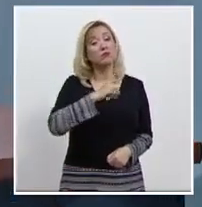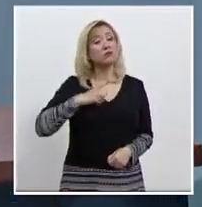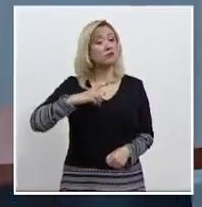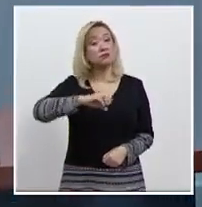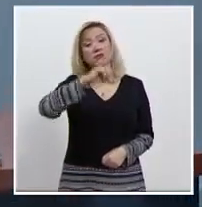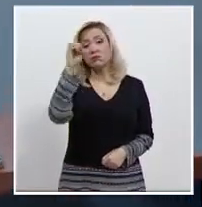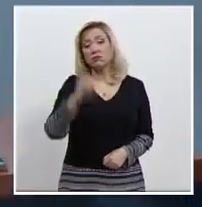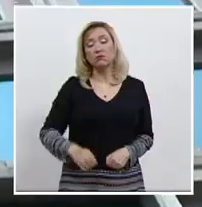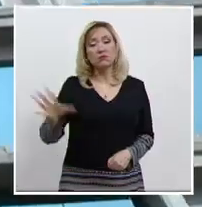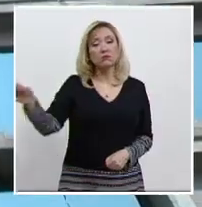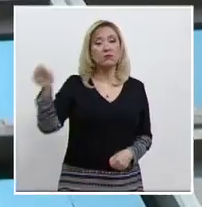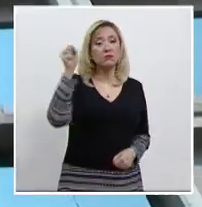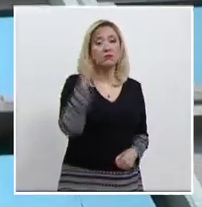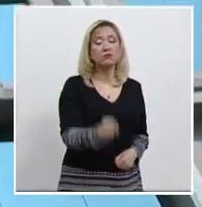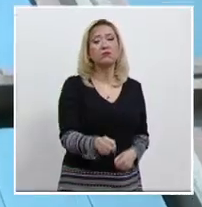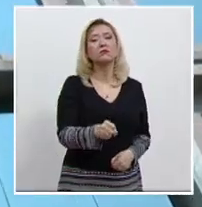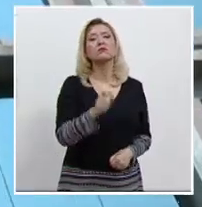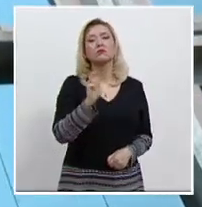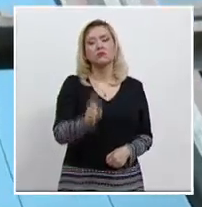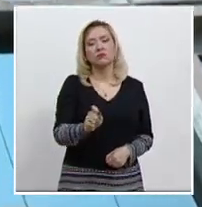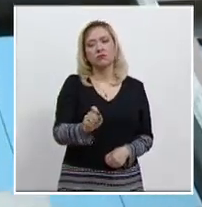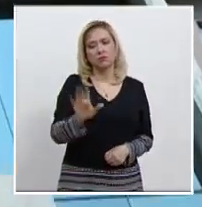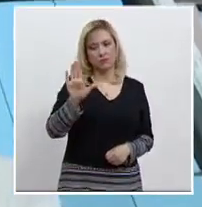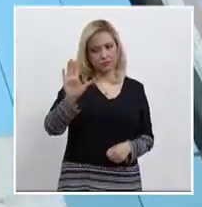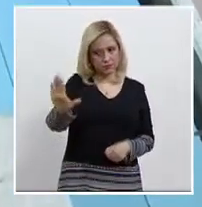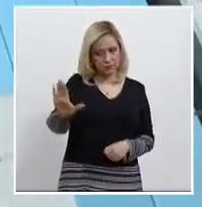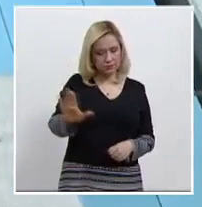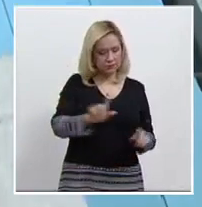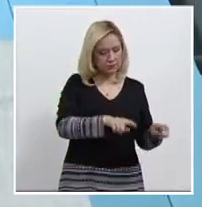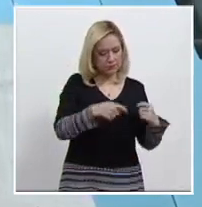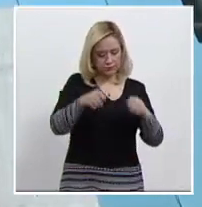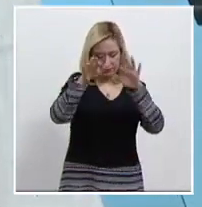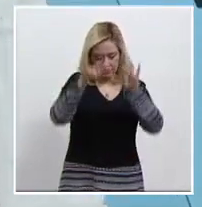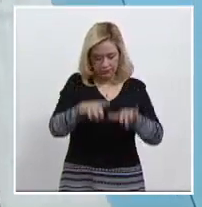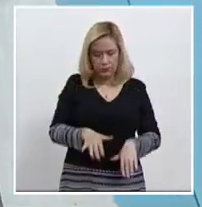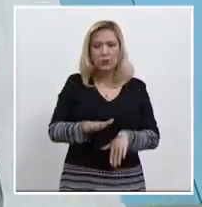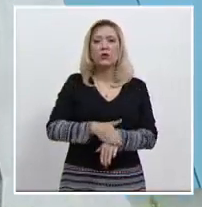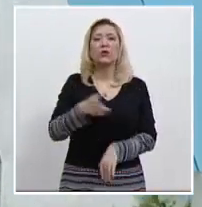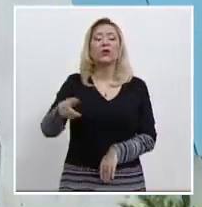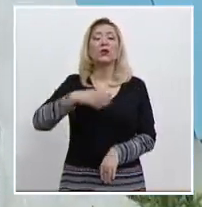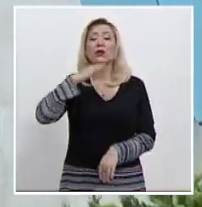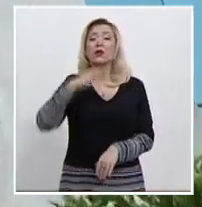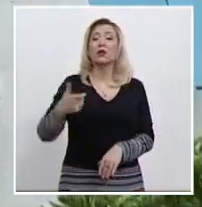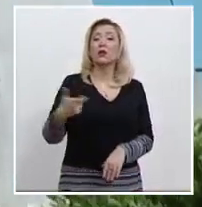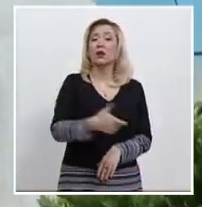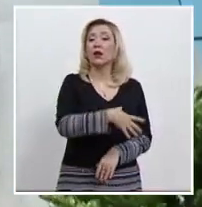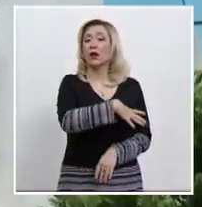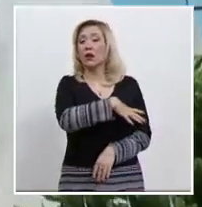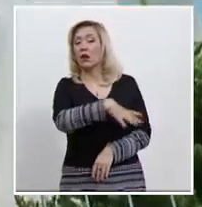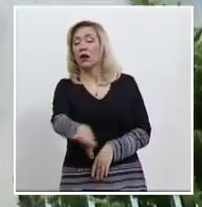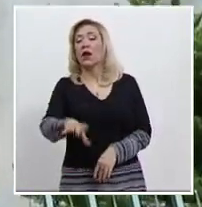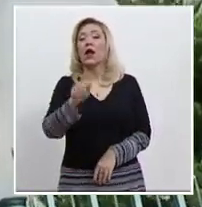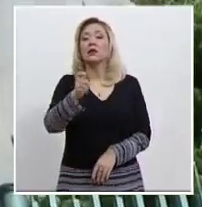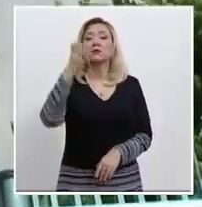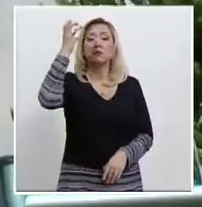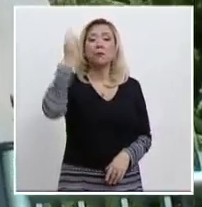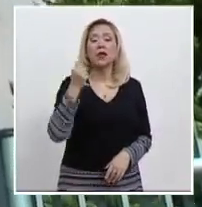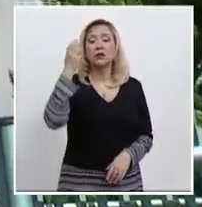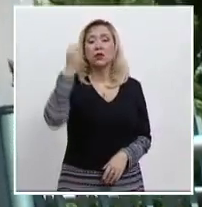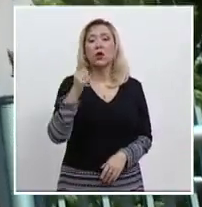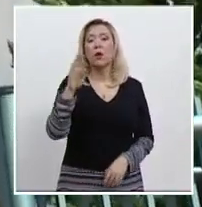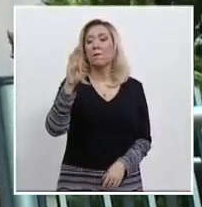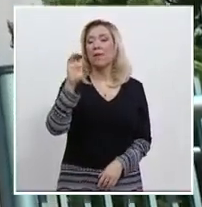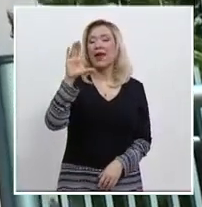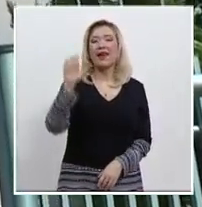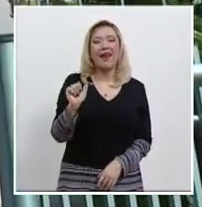el incidente y conceder la suspensión provisional contra la omisión de realizar el pago correspondiente de la pensión del bienestar